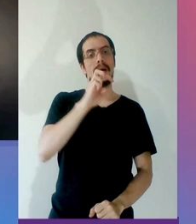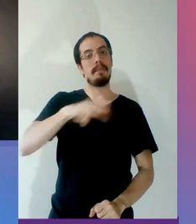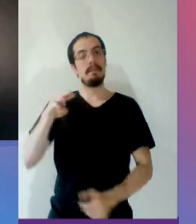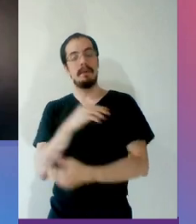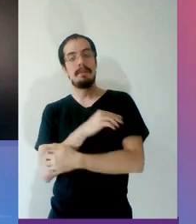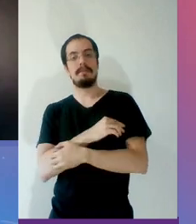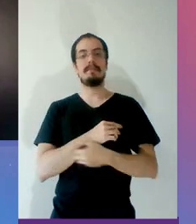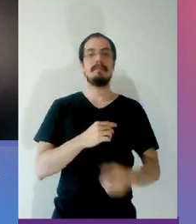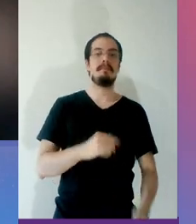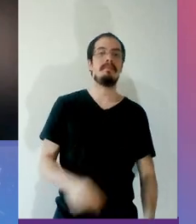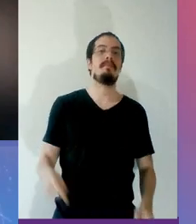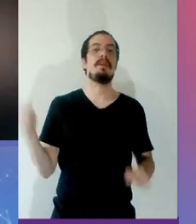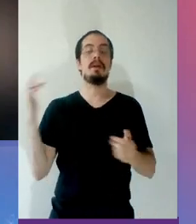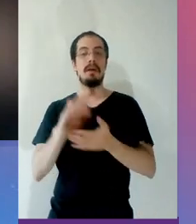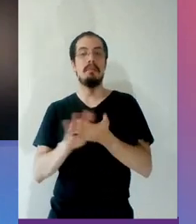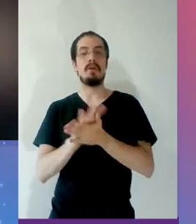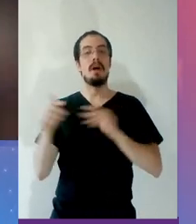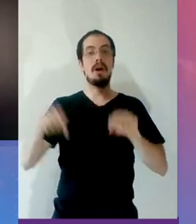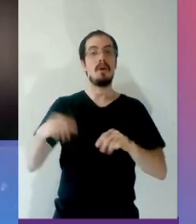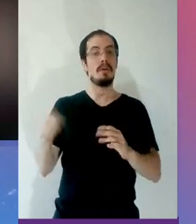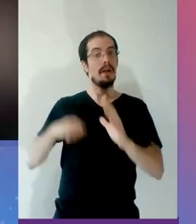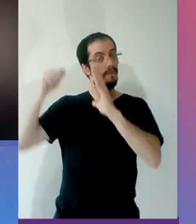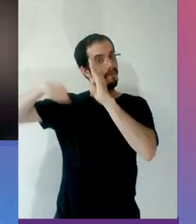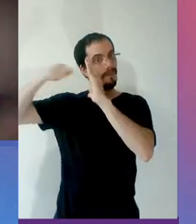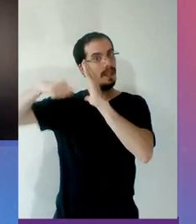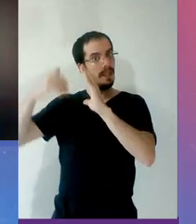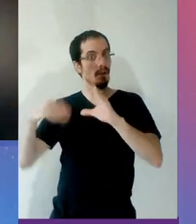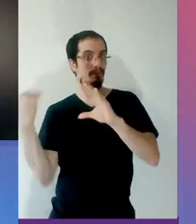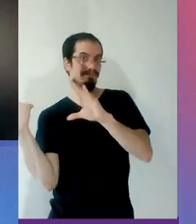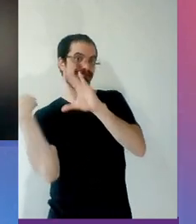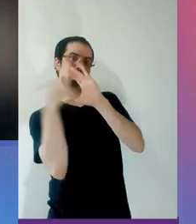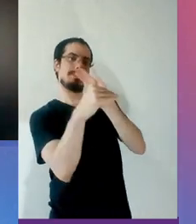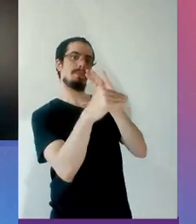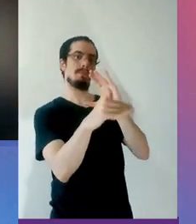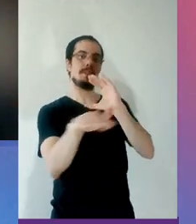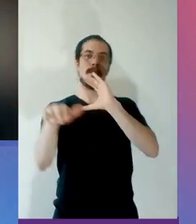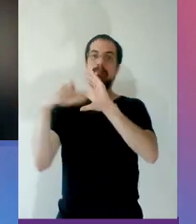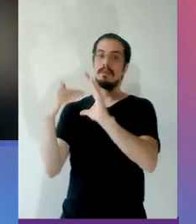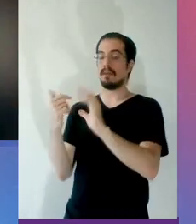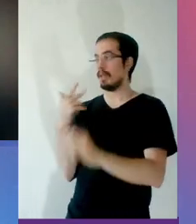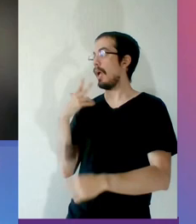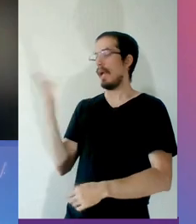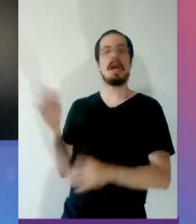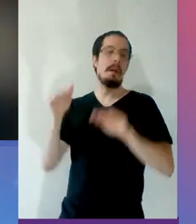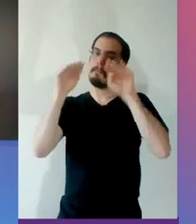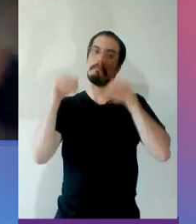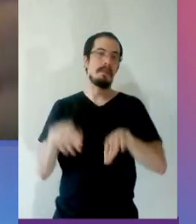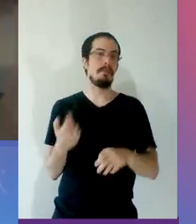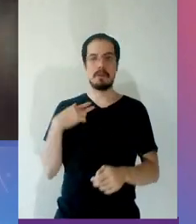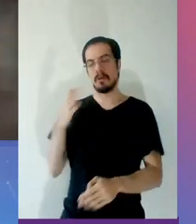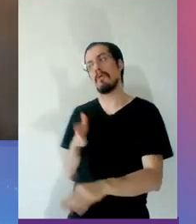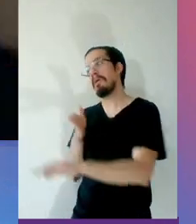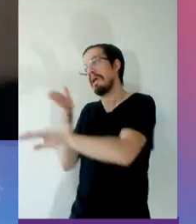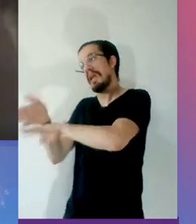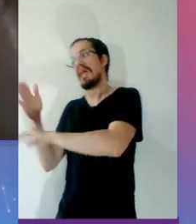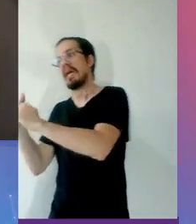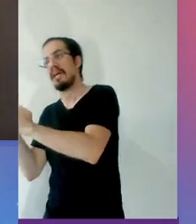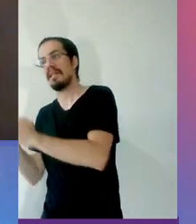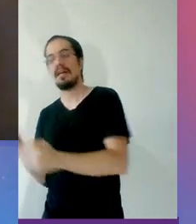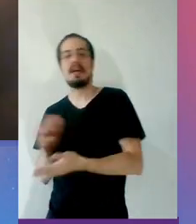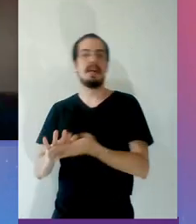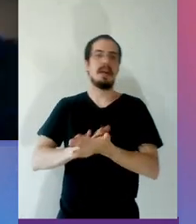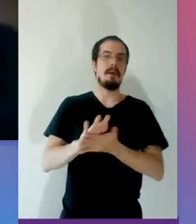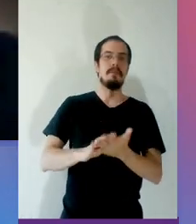videos de las cosas que hacen los chicos en la casa, en la práctica es hacer una visita domiciliaria, porque uno ve, en el fondo, si hay un andador, por ejemplo, que se